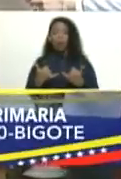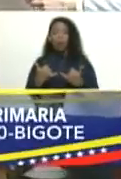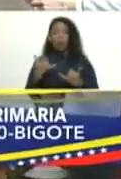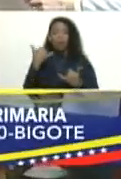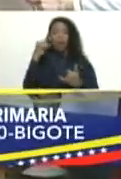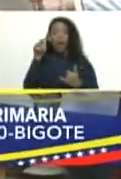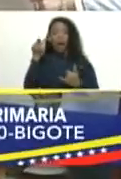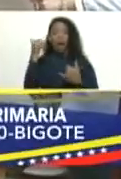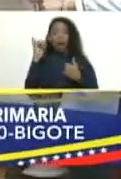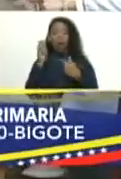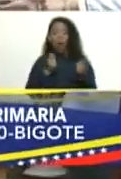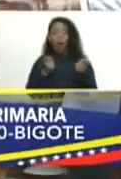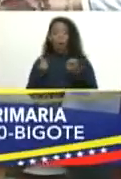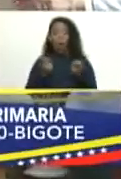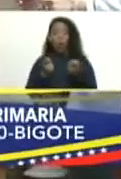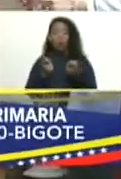control